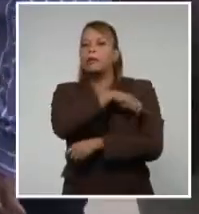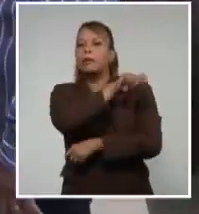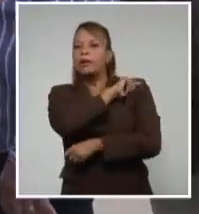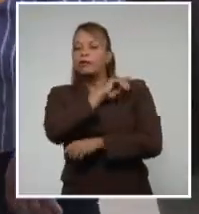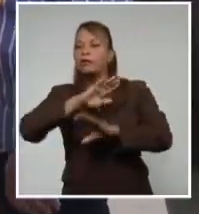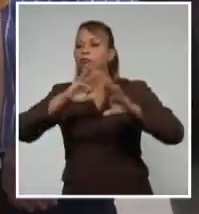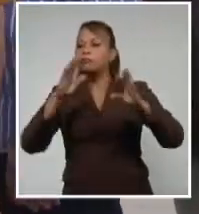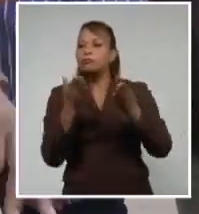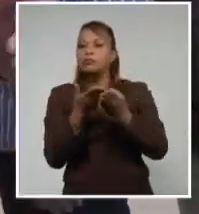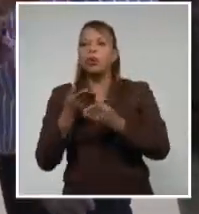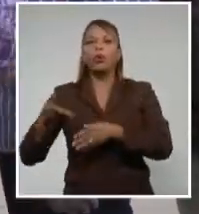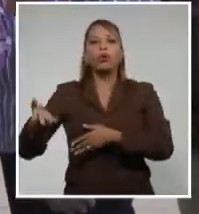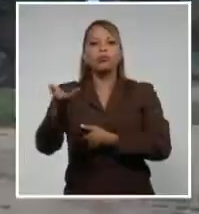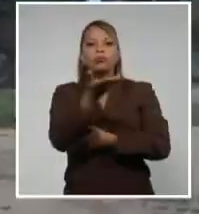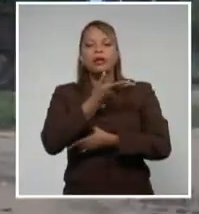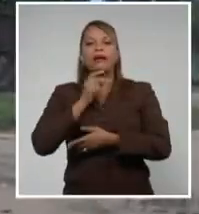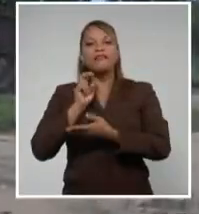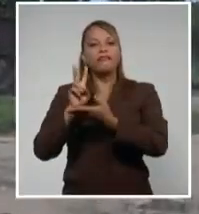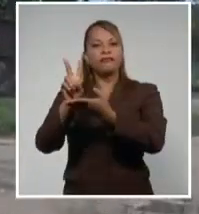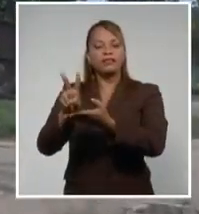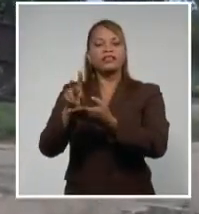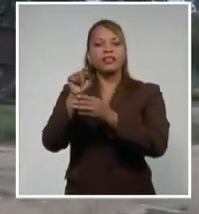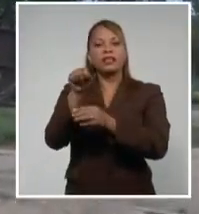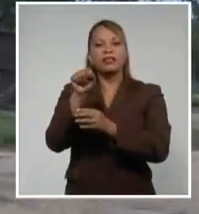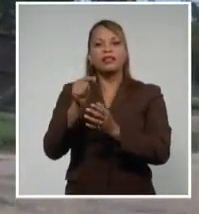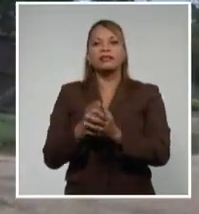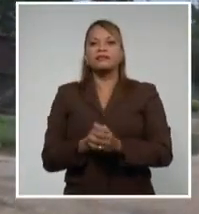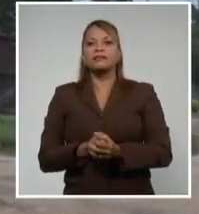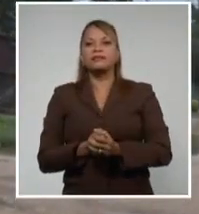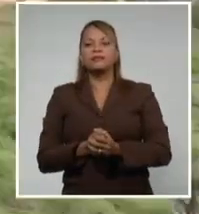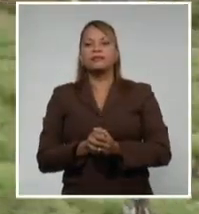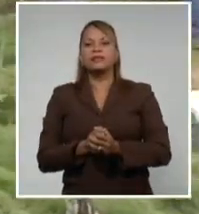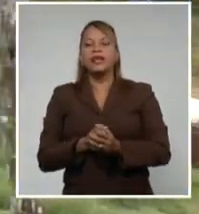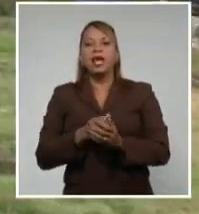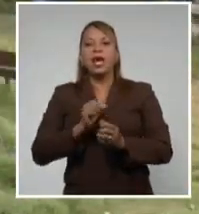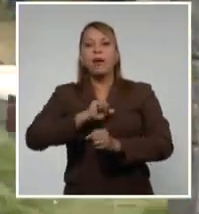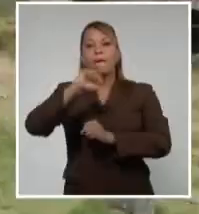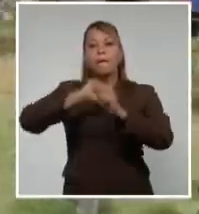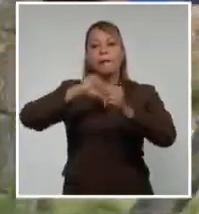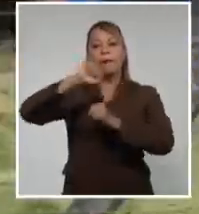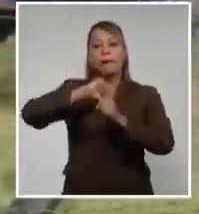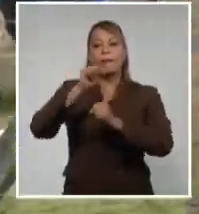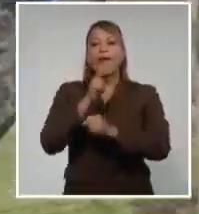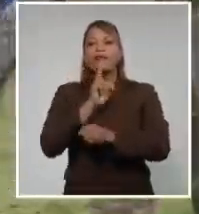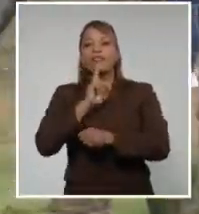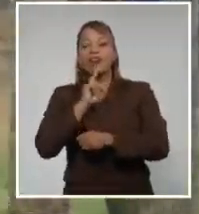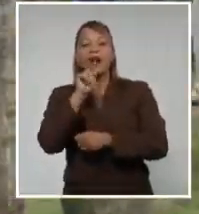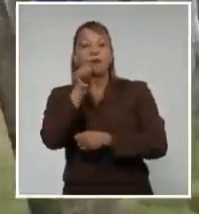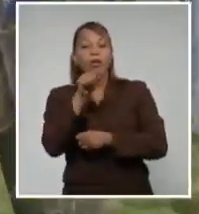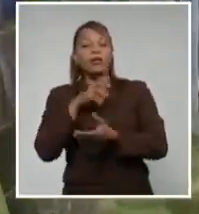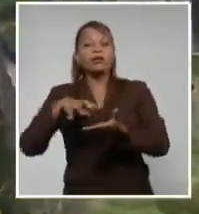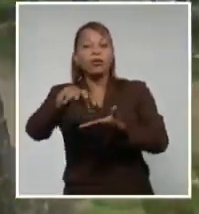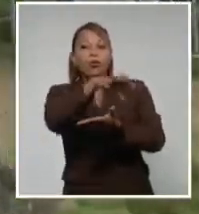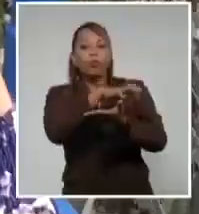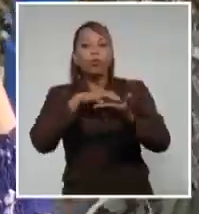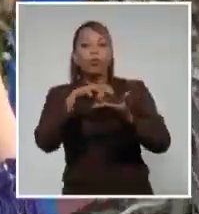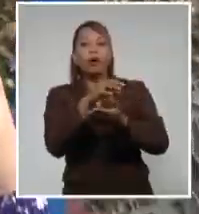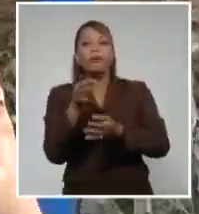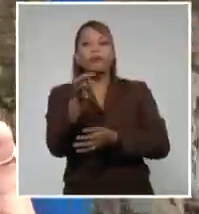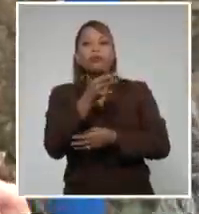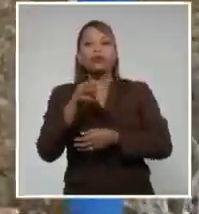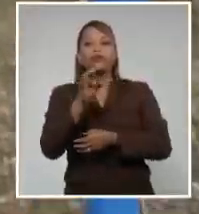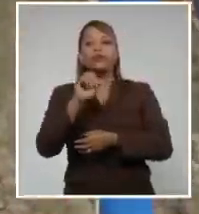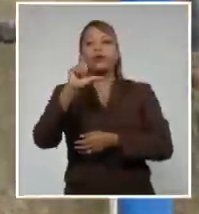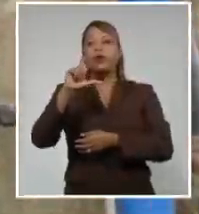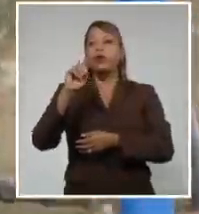los objetivos de la visita gubernamental. En la estación de bombeo del asentamiento poblacional Río Piedra, perteneciente al municipio Colón,